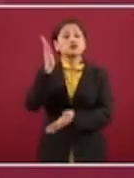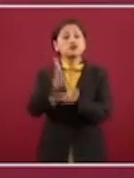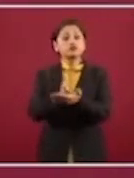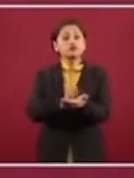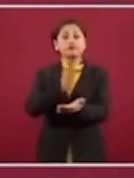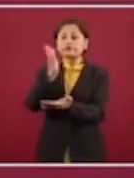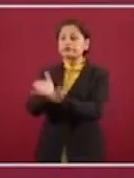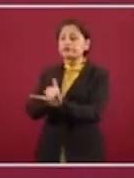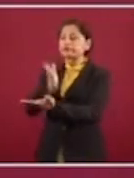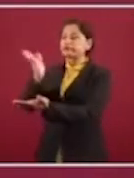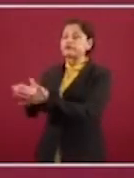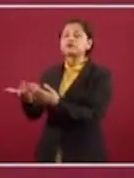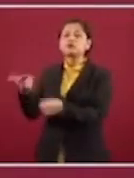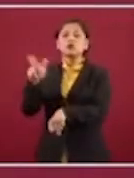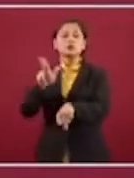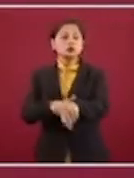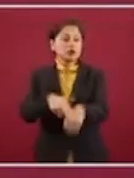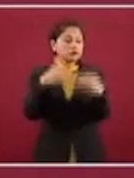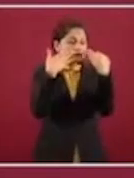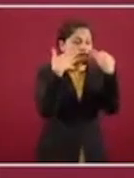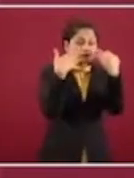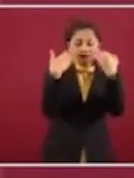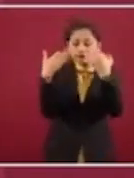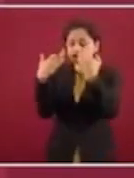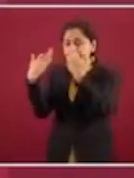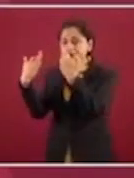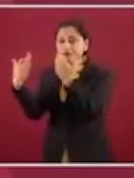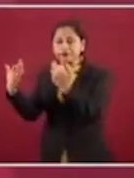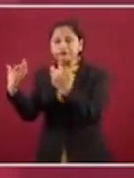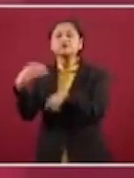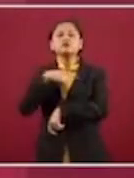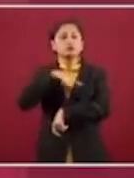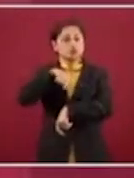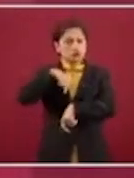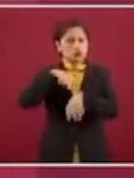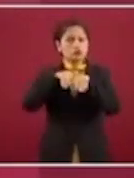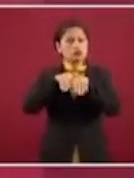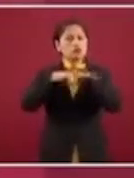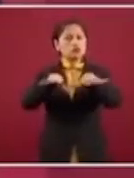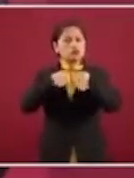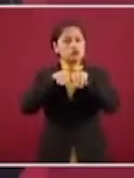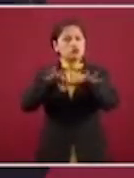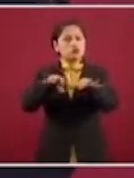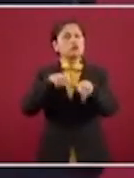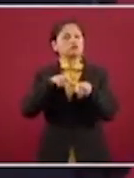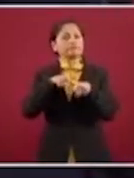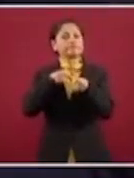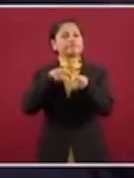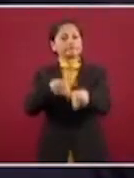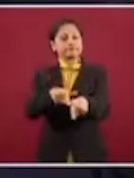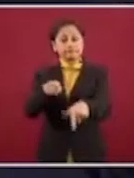hospitales y les vamos a estar informando, y a través de ustedes se va a